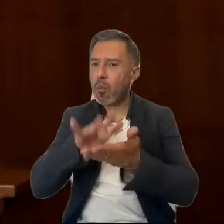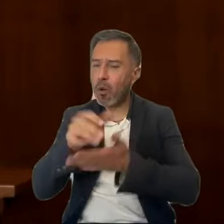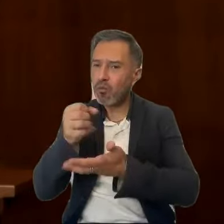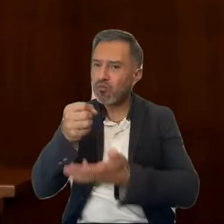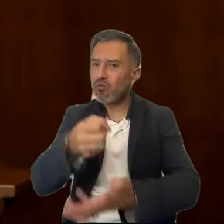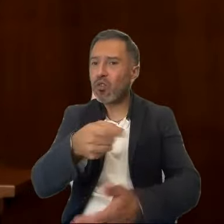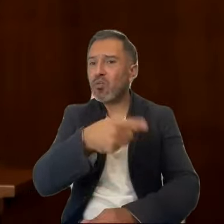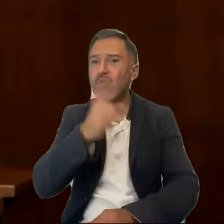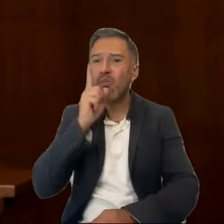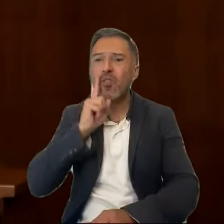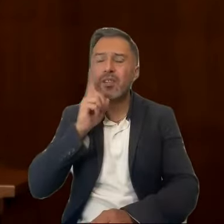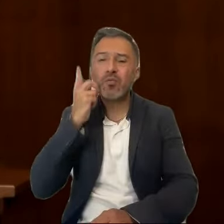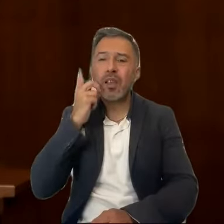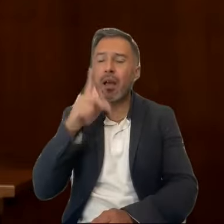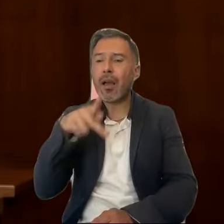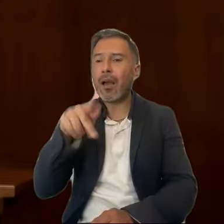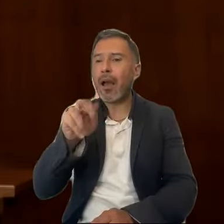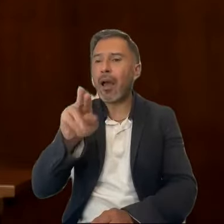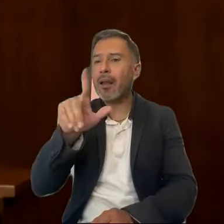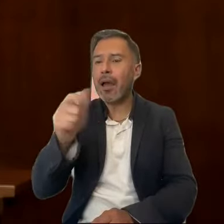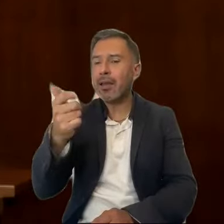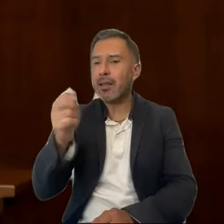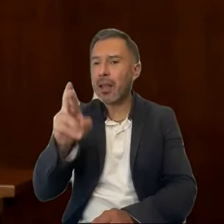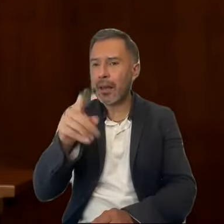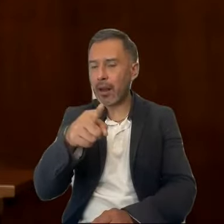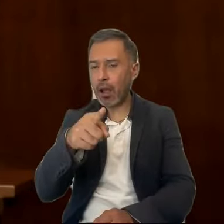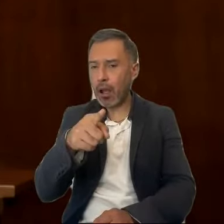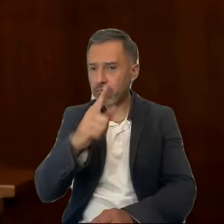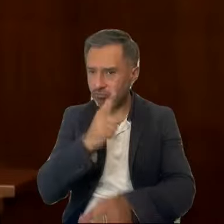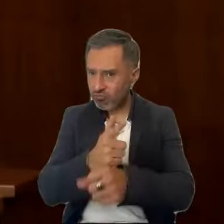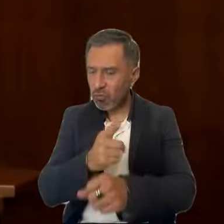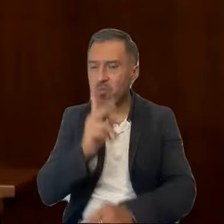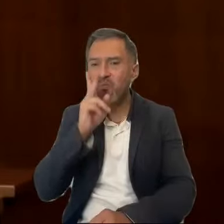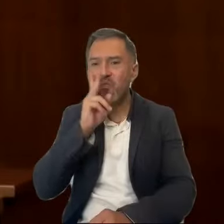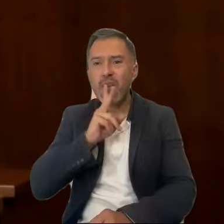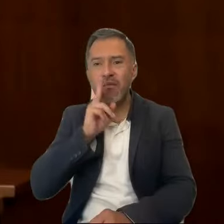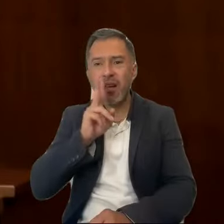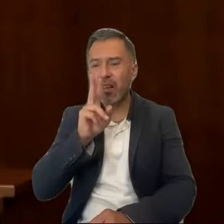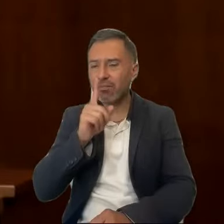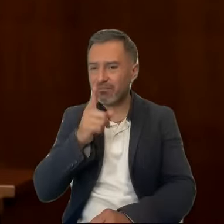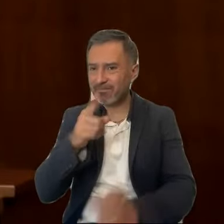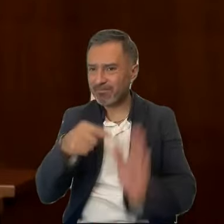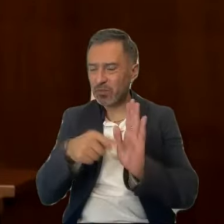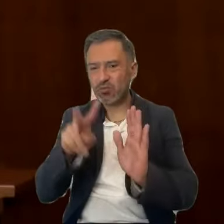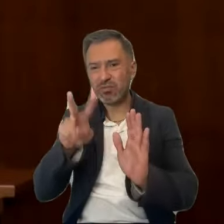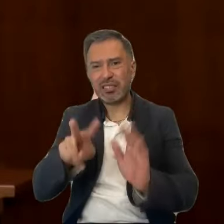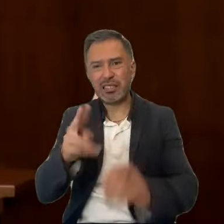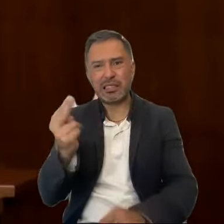prueba de que es una imperiosa necesidad legislar